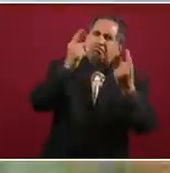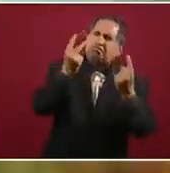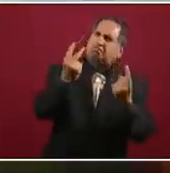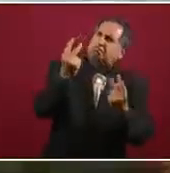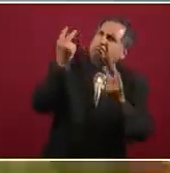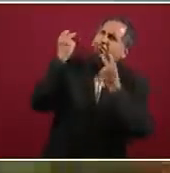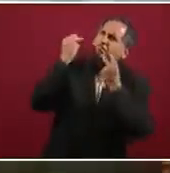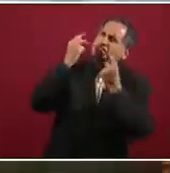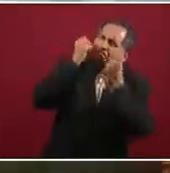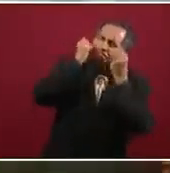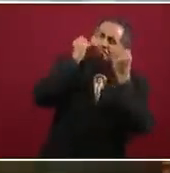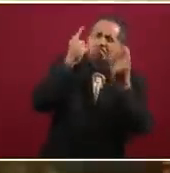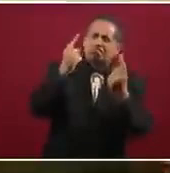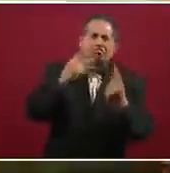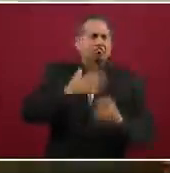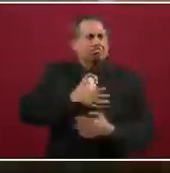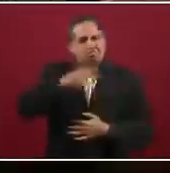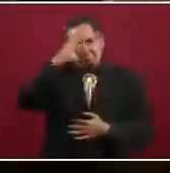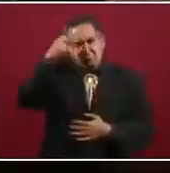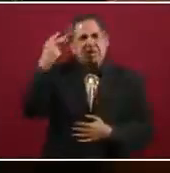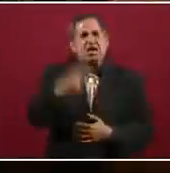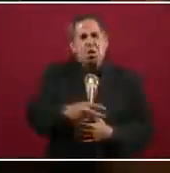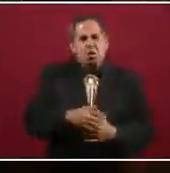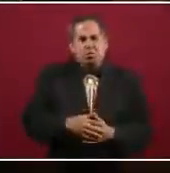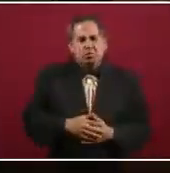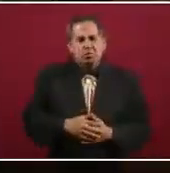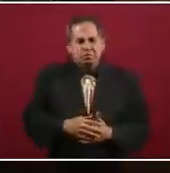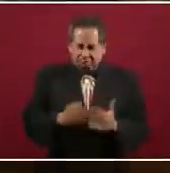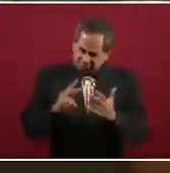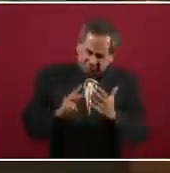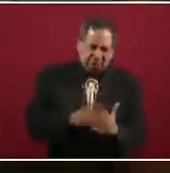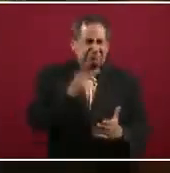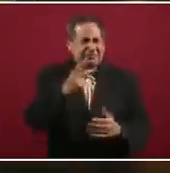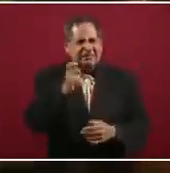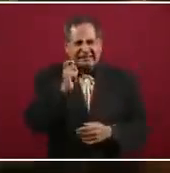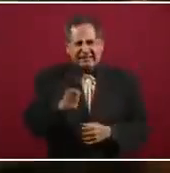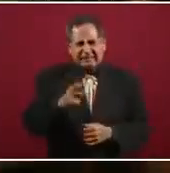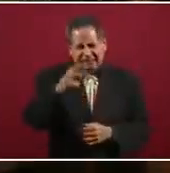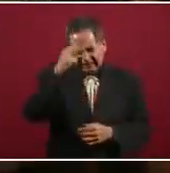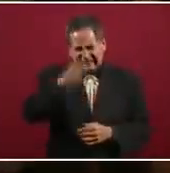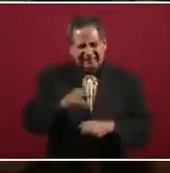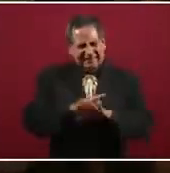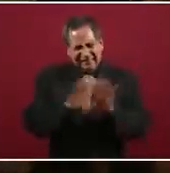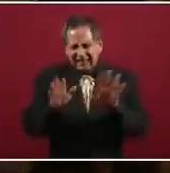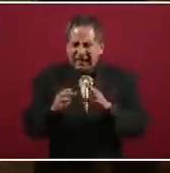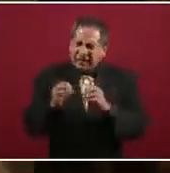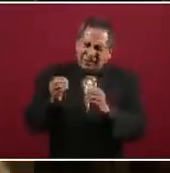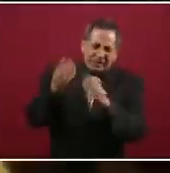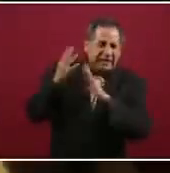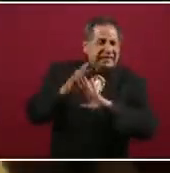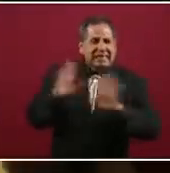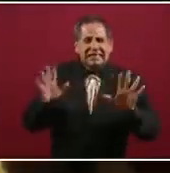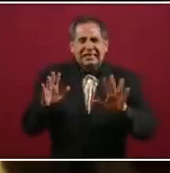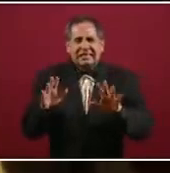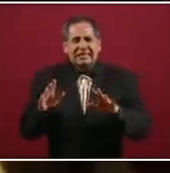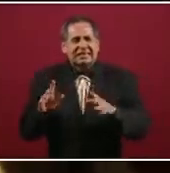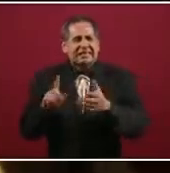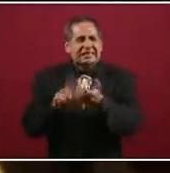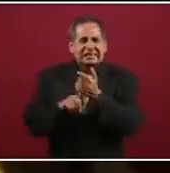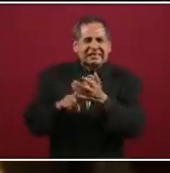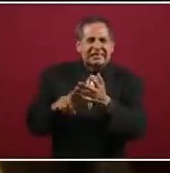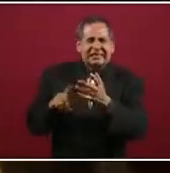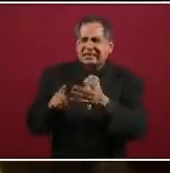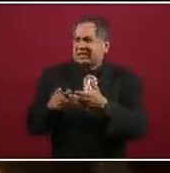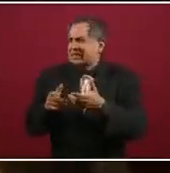ratos. Entonces yo creo que debemos recuperar, deshacer el cartón piedra, olvidarnos de las placas de